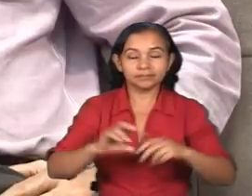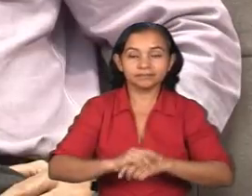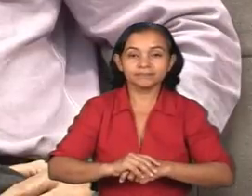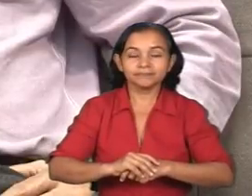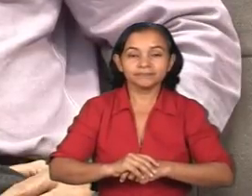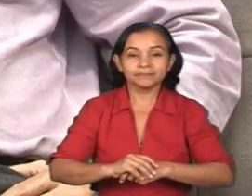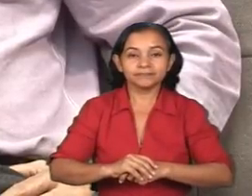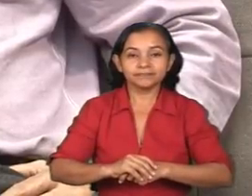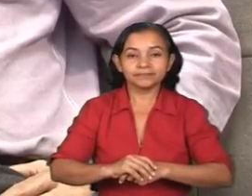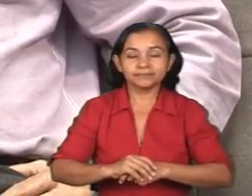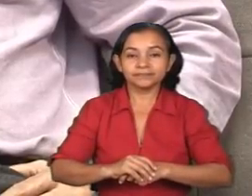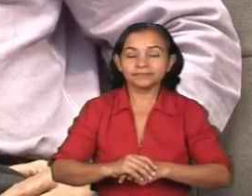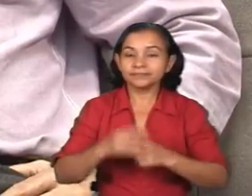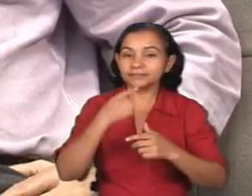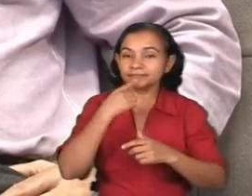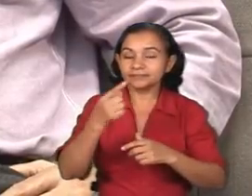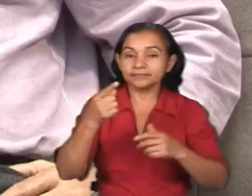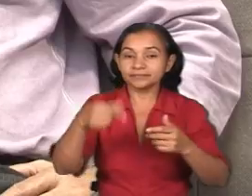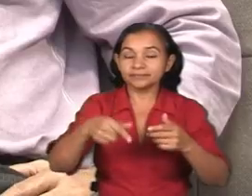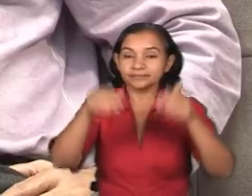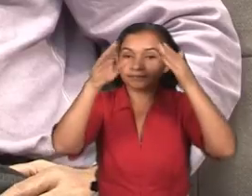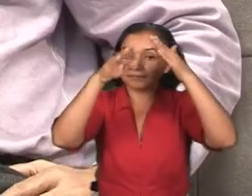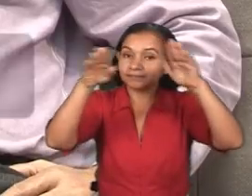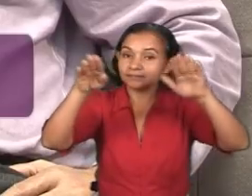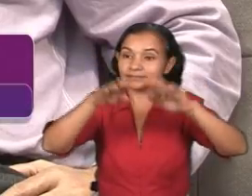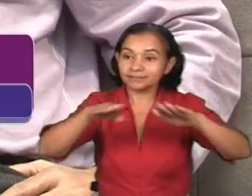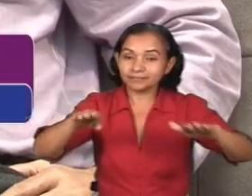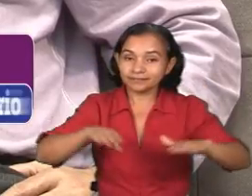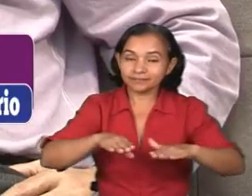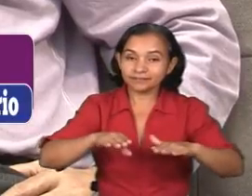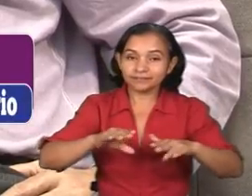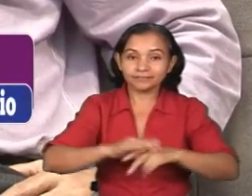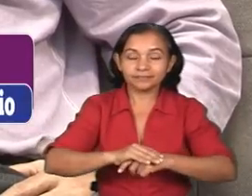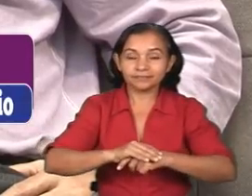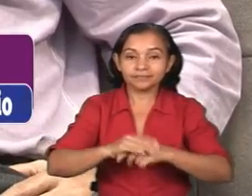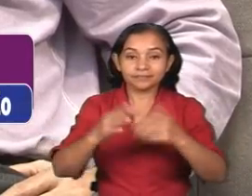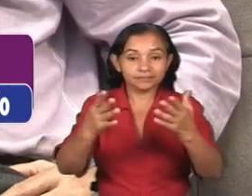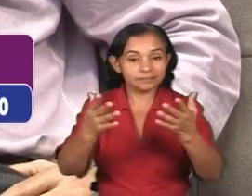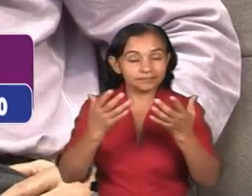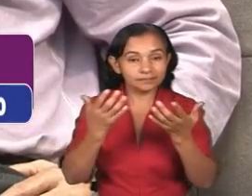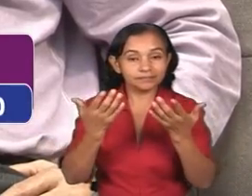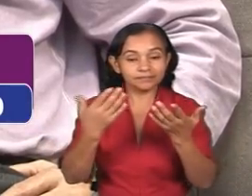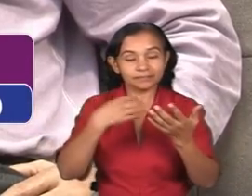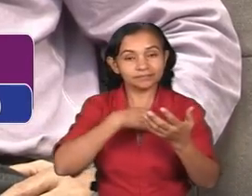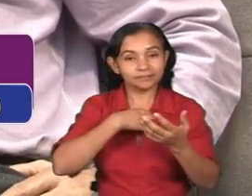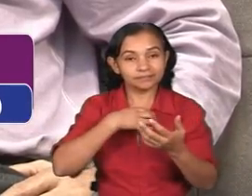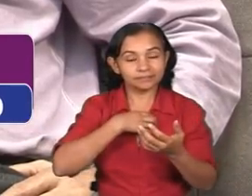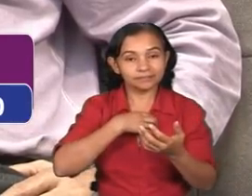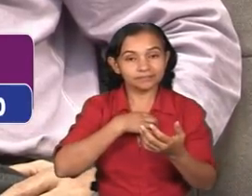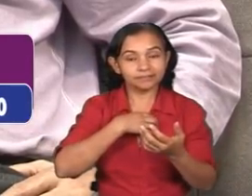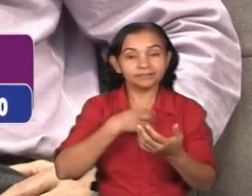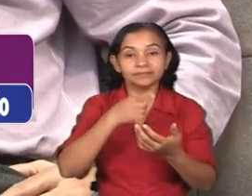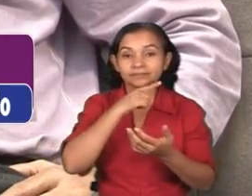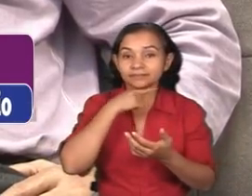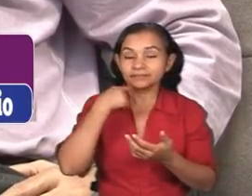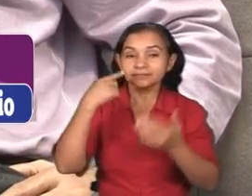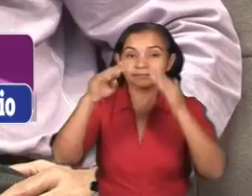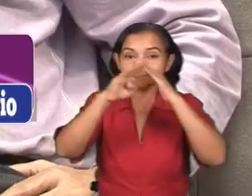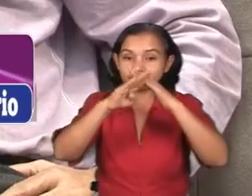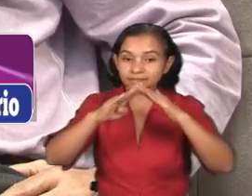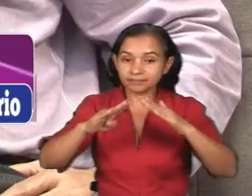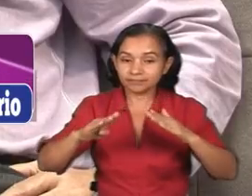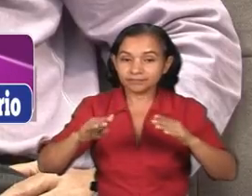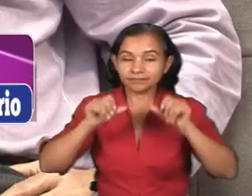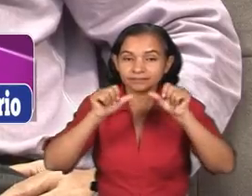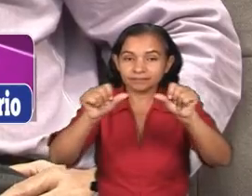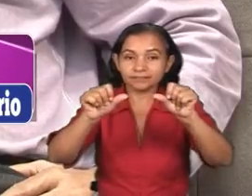desde, como usted lo dice, en esta fecha de Navidad, los mayores deseos nuestros es que realmente la paz siga reinando en